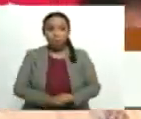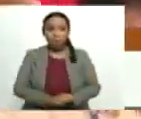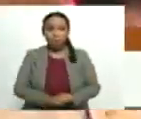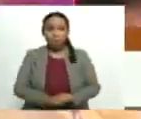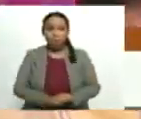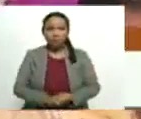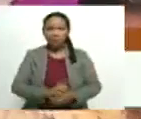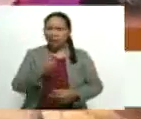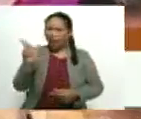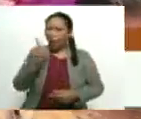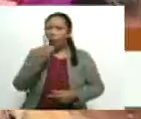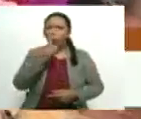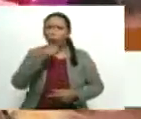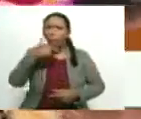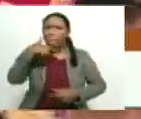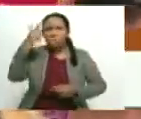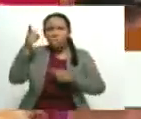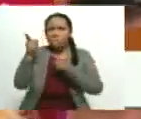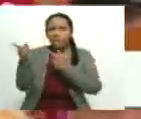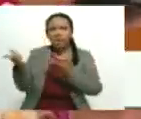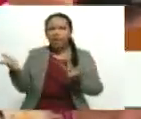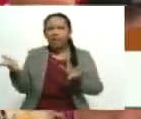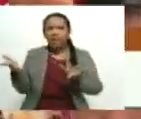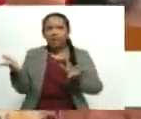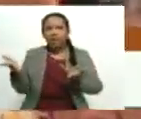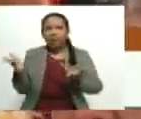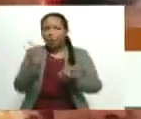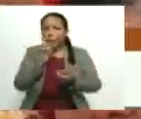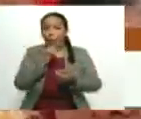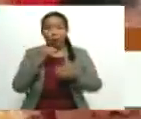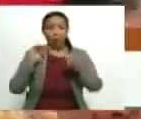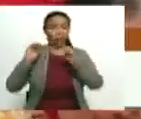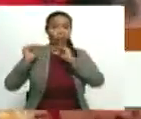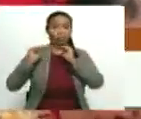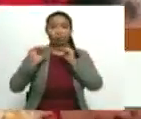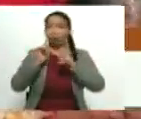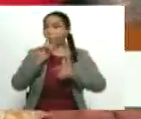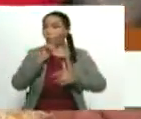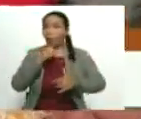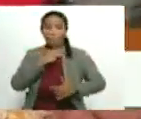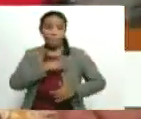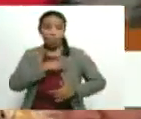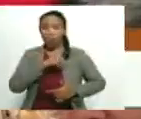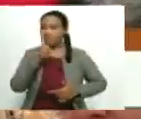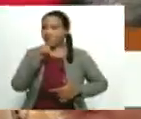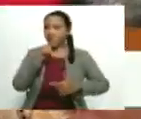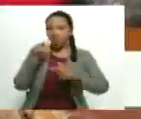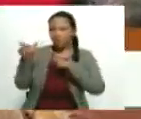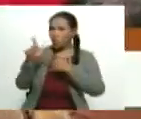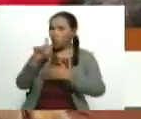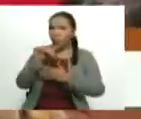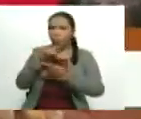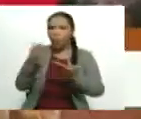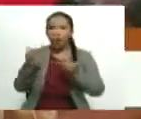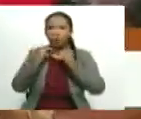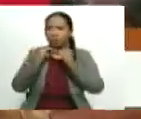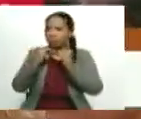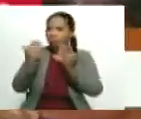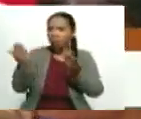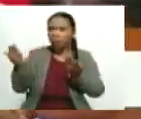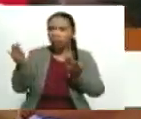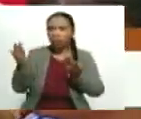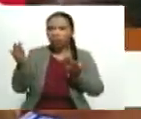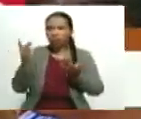No tienen escrúpulos, no tienen ni siquiera códigos políticos, morales, para responderse, no